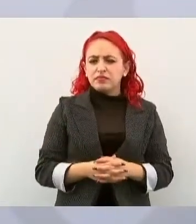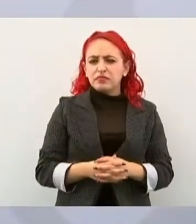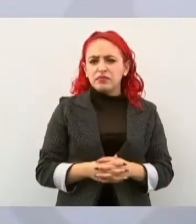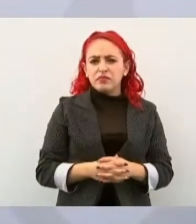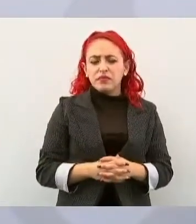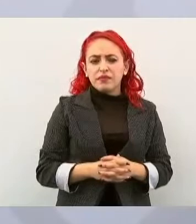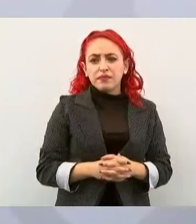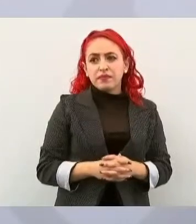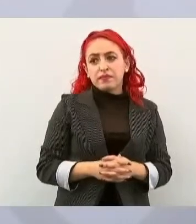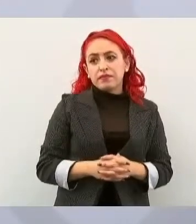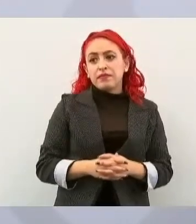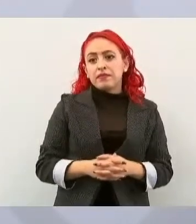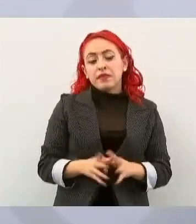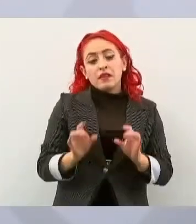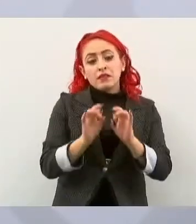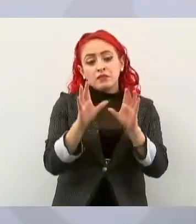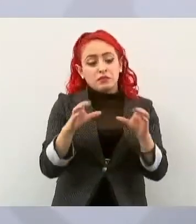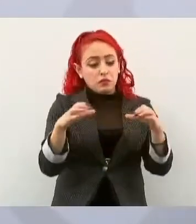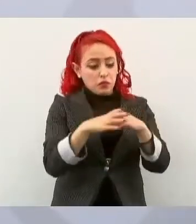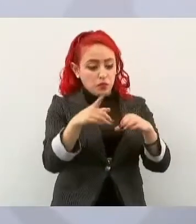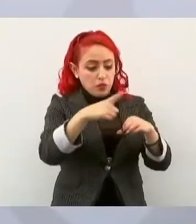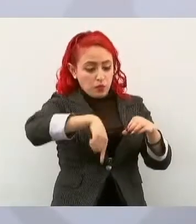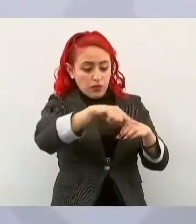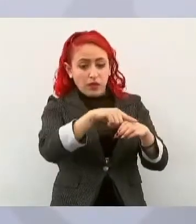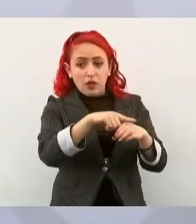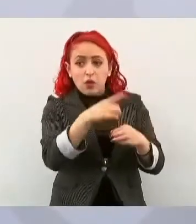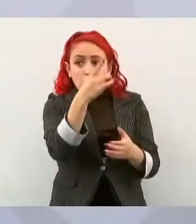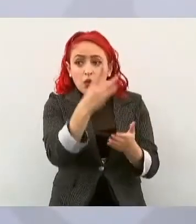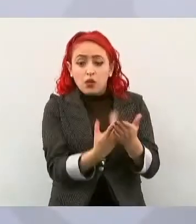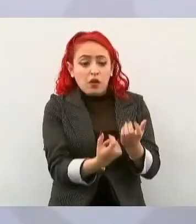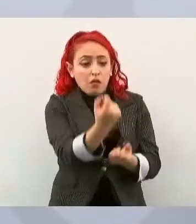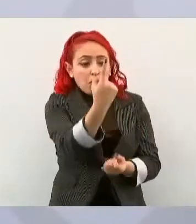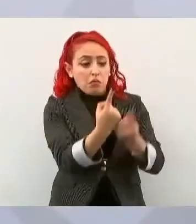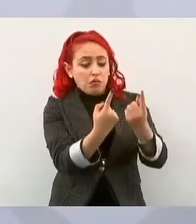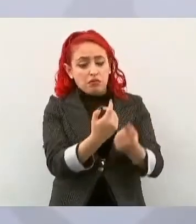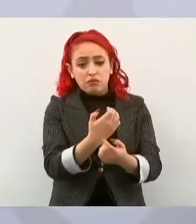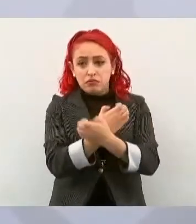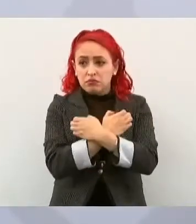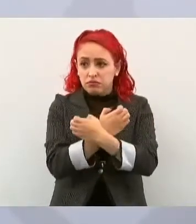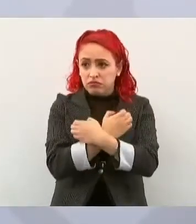de que si se privatizaba la educación,